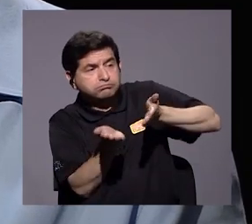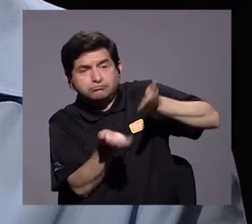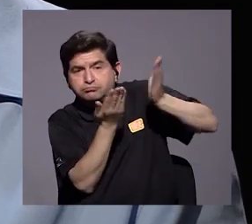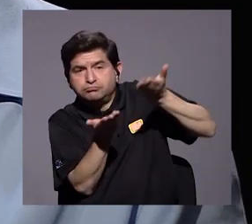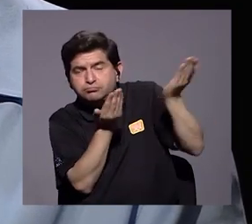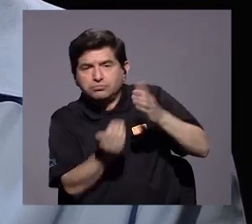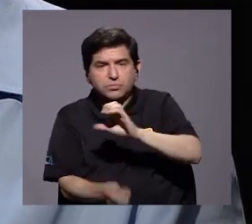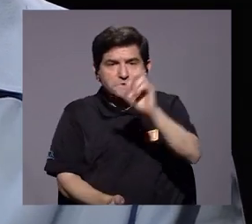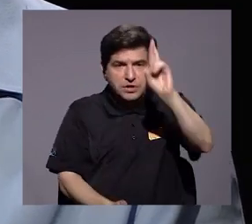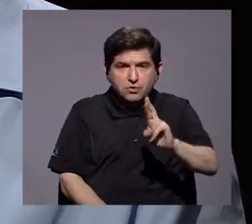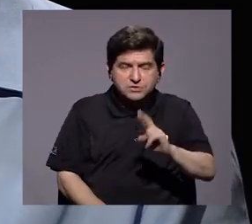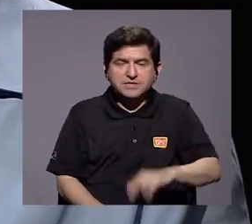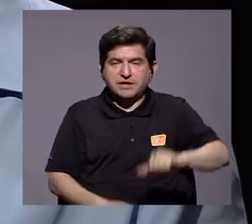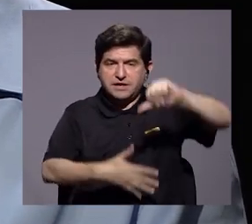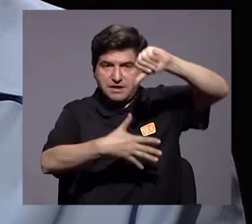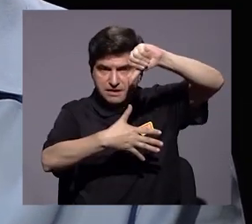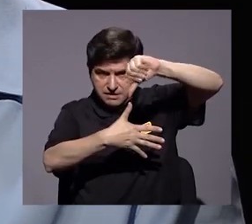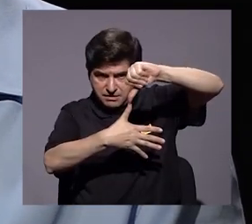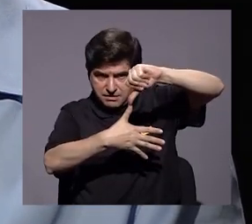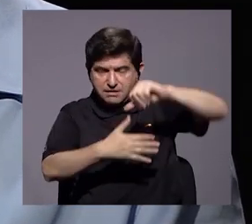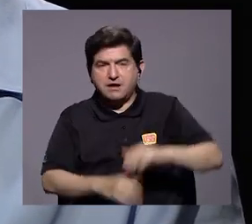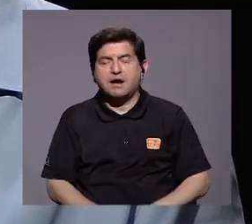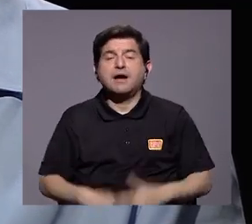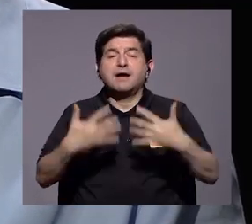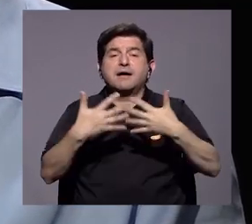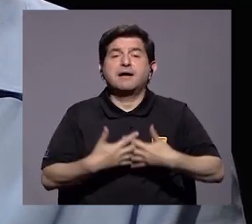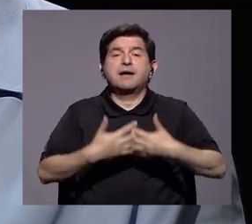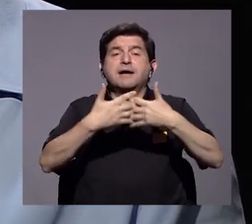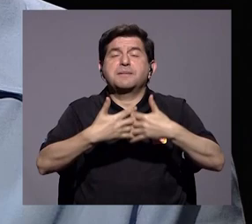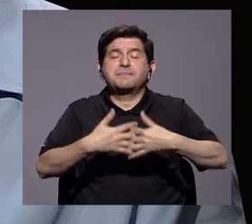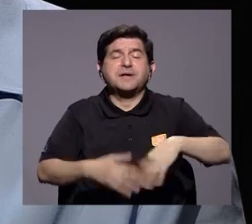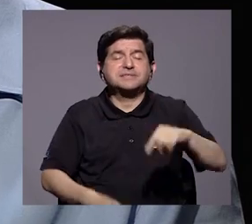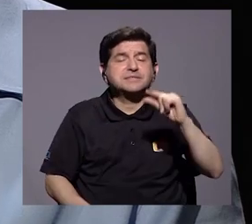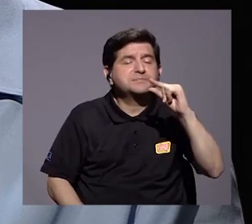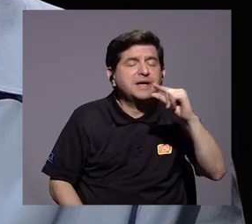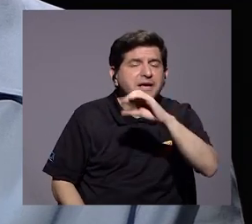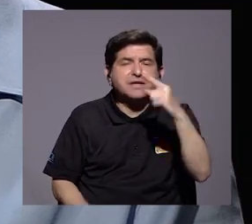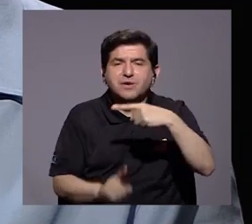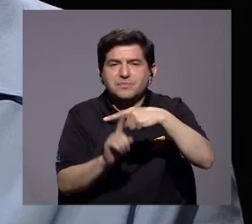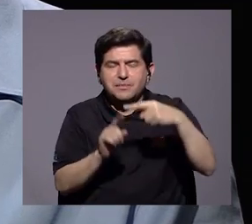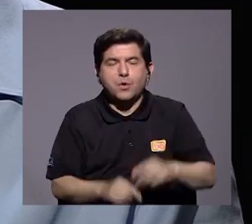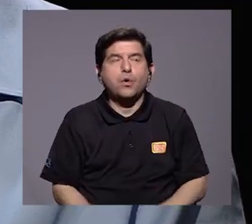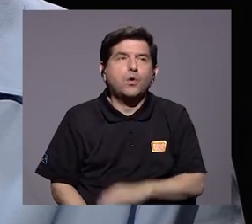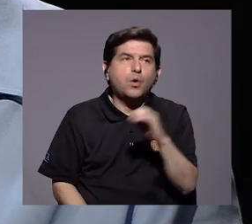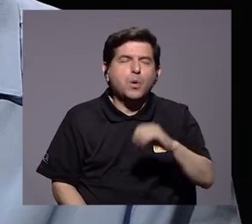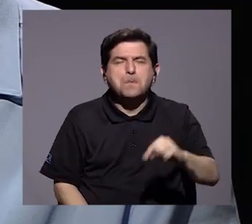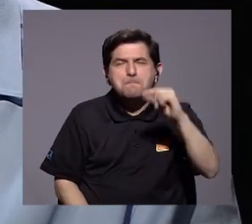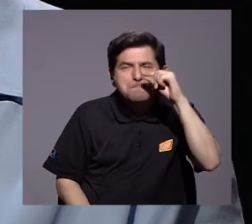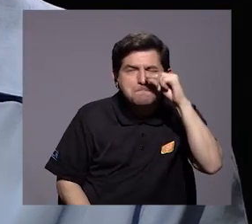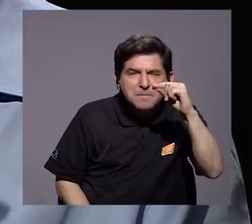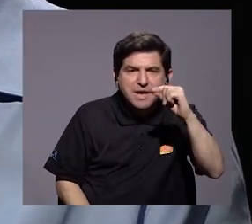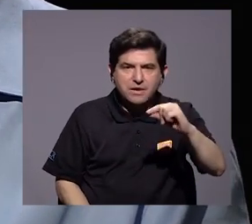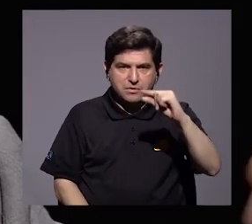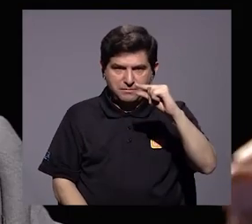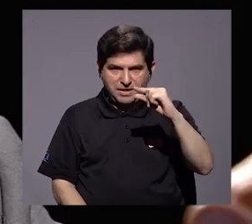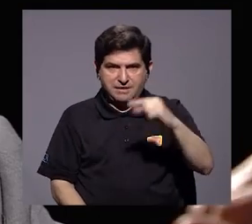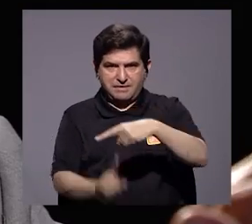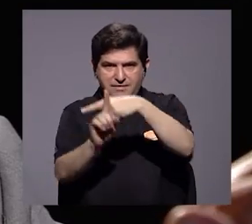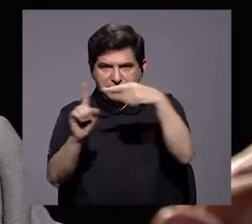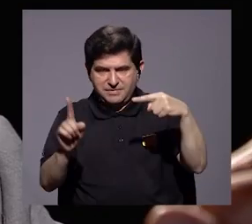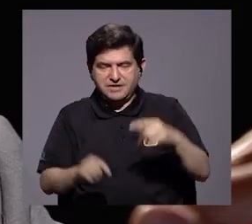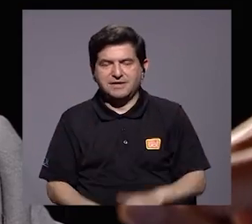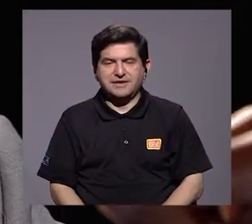de las exportaciones de costa rica hacia suramérica provinieron de empresas de pequeñas y medianas empresas de micro pequeñas y medianas empresas